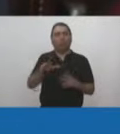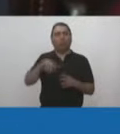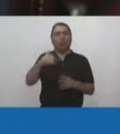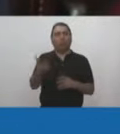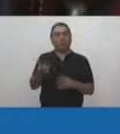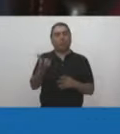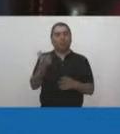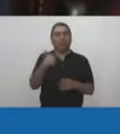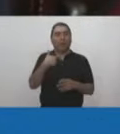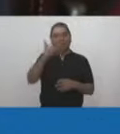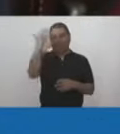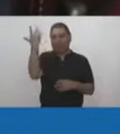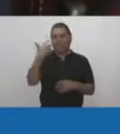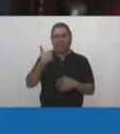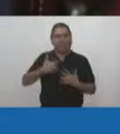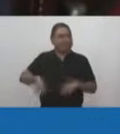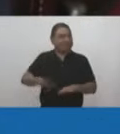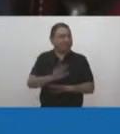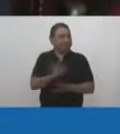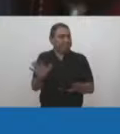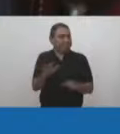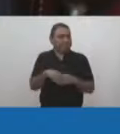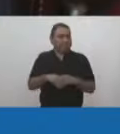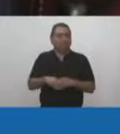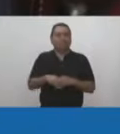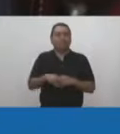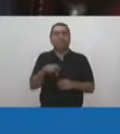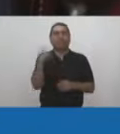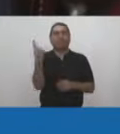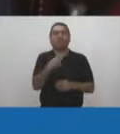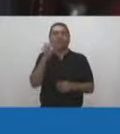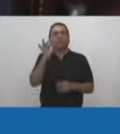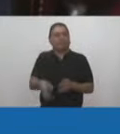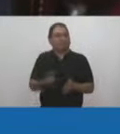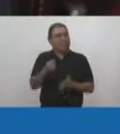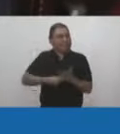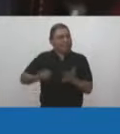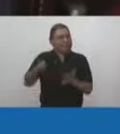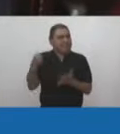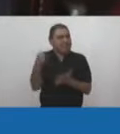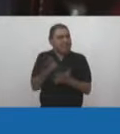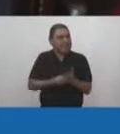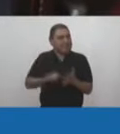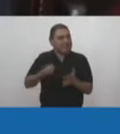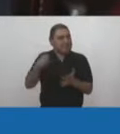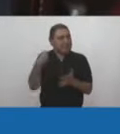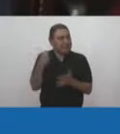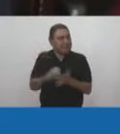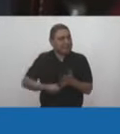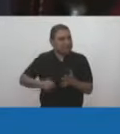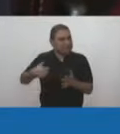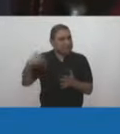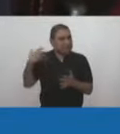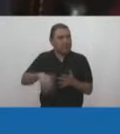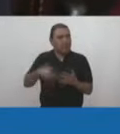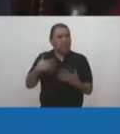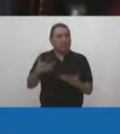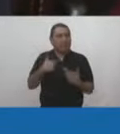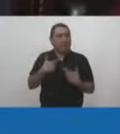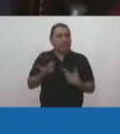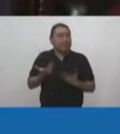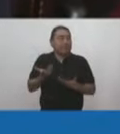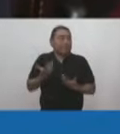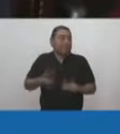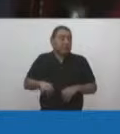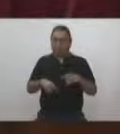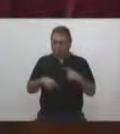otra vez a senadores que digan, no, pero hay un chofer o un empleado del Senado que gana más que yo. Y uno no quiere conspirar contra el trabajo de nadie,